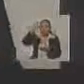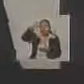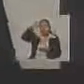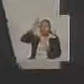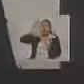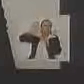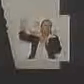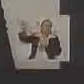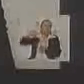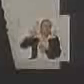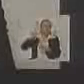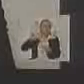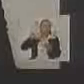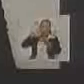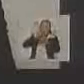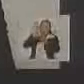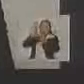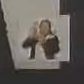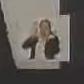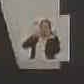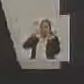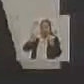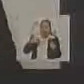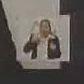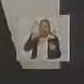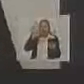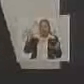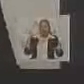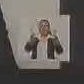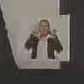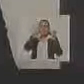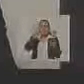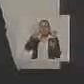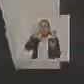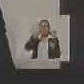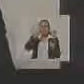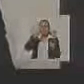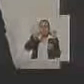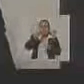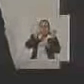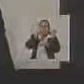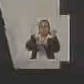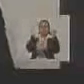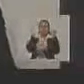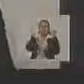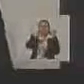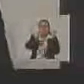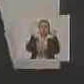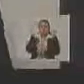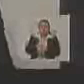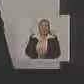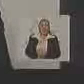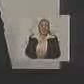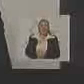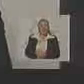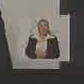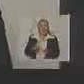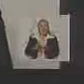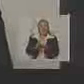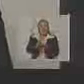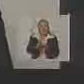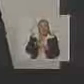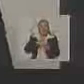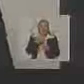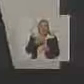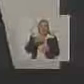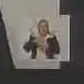Juárez. Particularmente quiero rescatar la calzada de Tlalpan, empezando por garantizar su cruce, 20 cruces seguros,